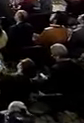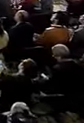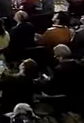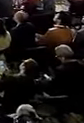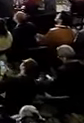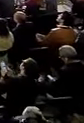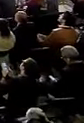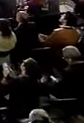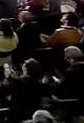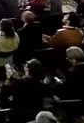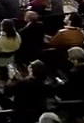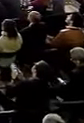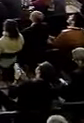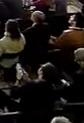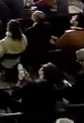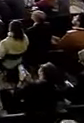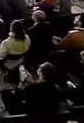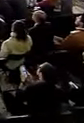A